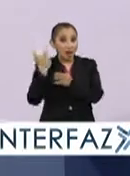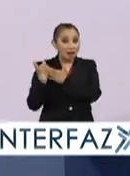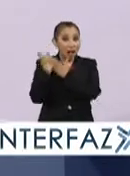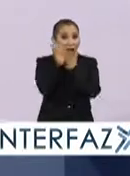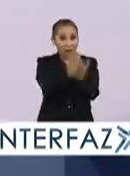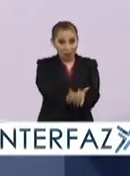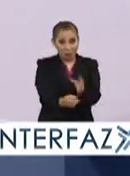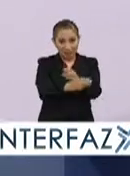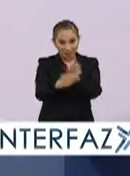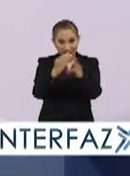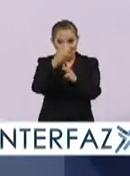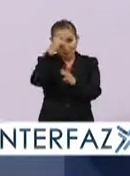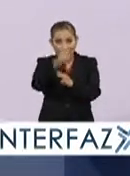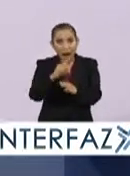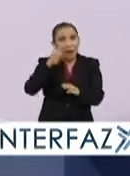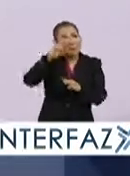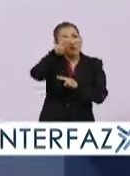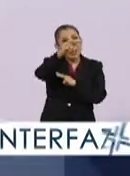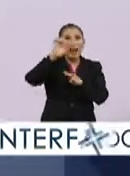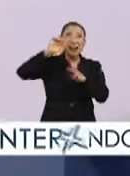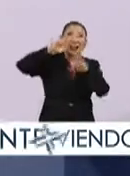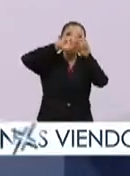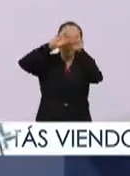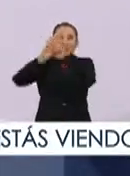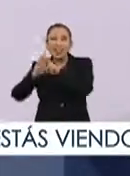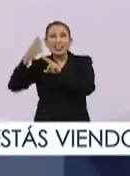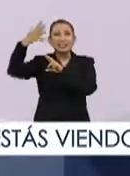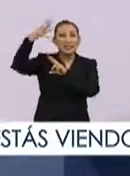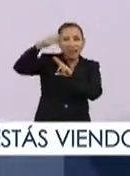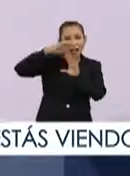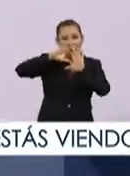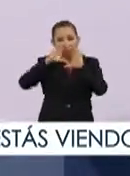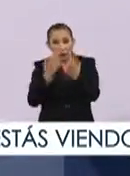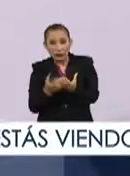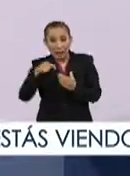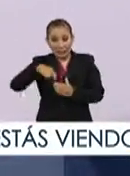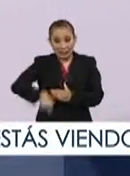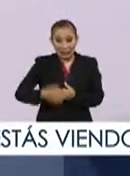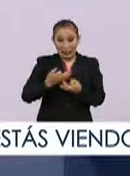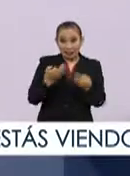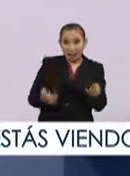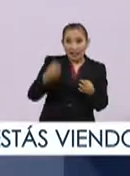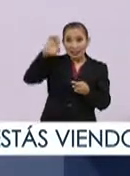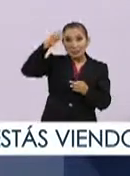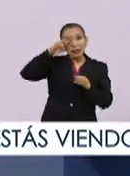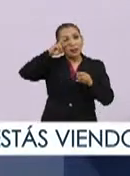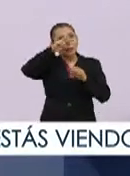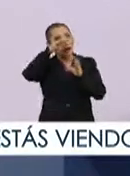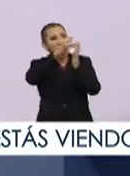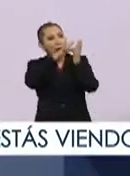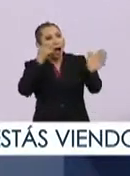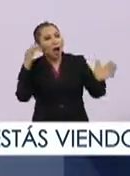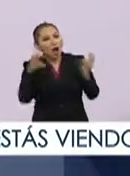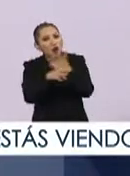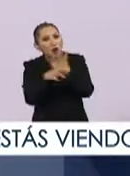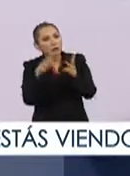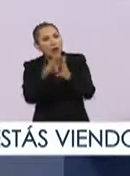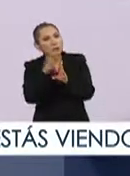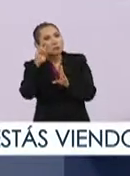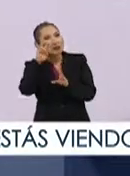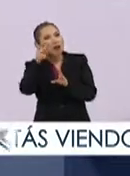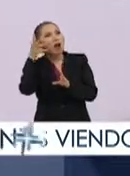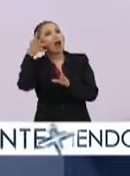de los instrumentos para observar los fenómenos celestes, tanto en la Tierra como en el espacio, nos han permitido descubrir detalles que prometen